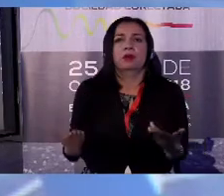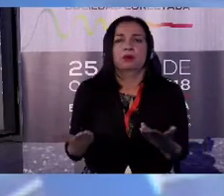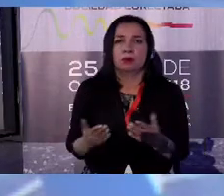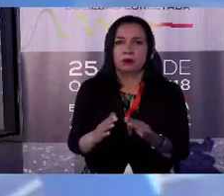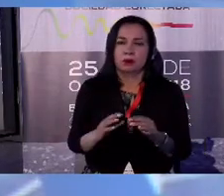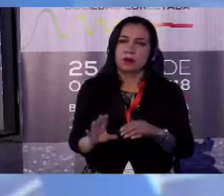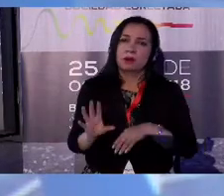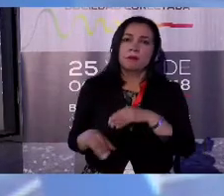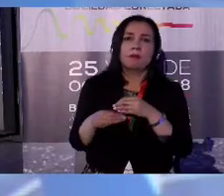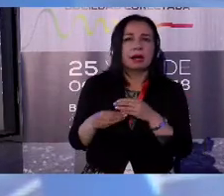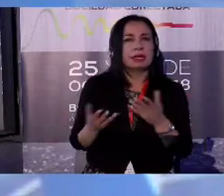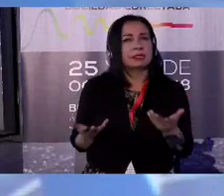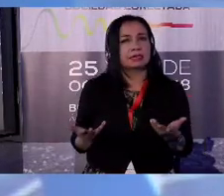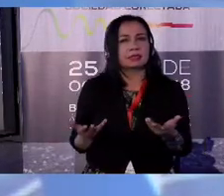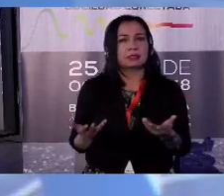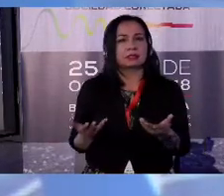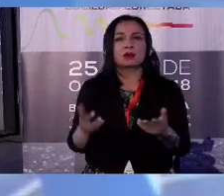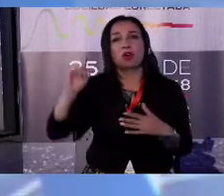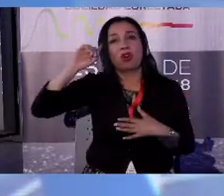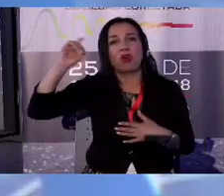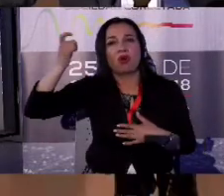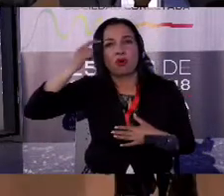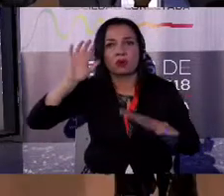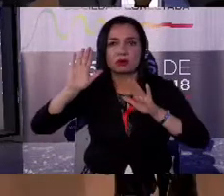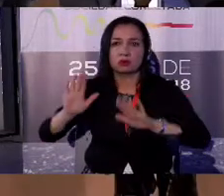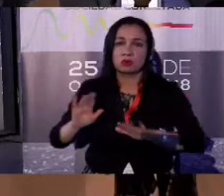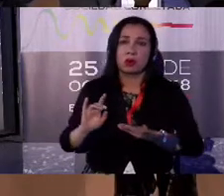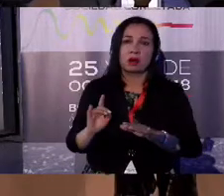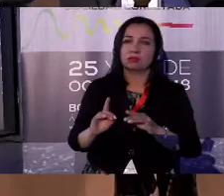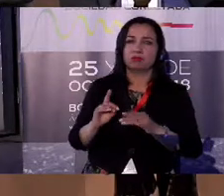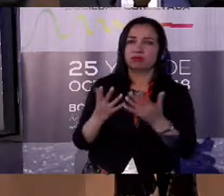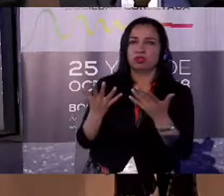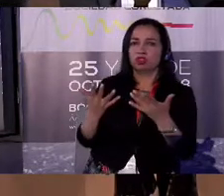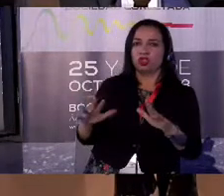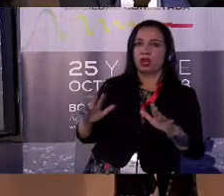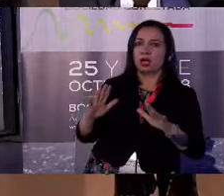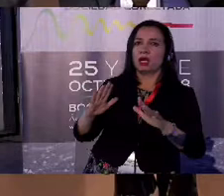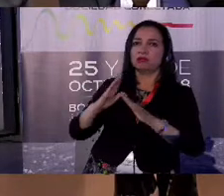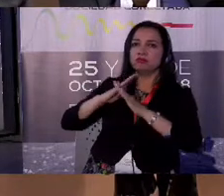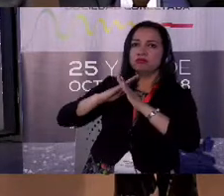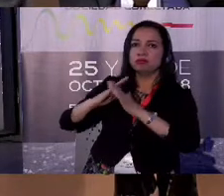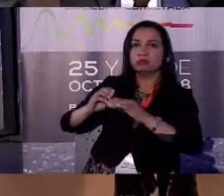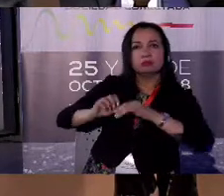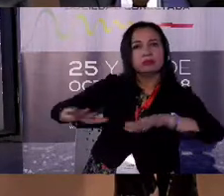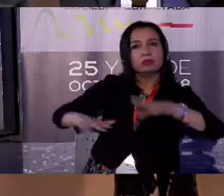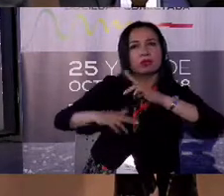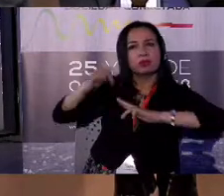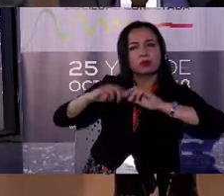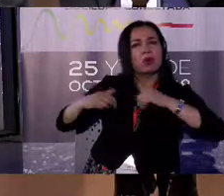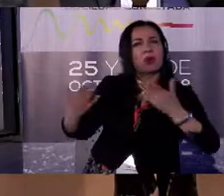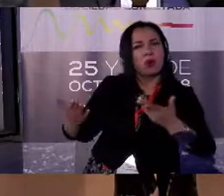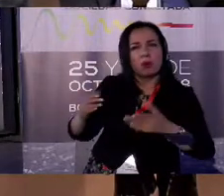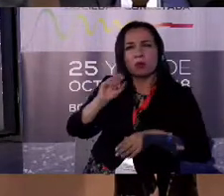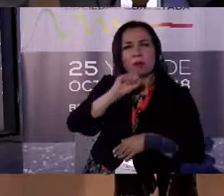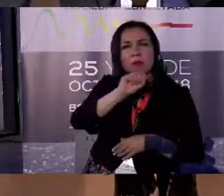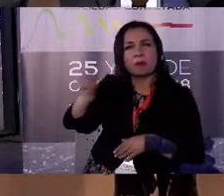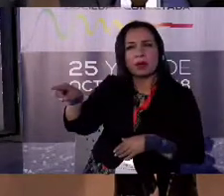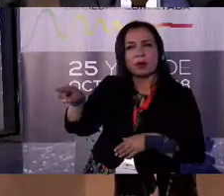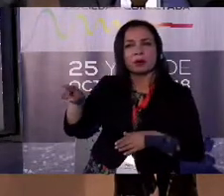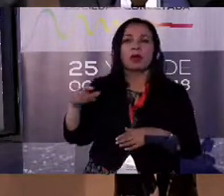Y también gobiernos que pueden impedir el despliegue de infraestructura. Voy a hablar según mi experiencia